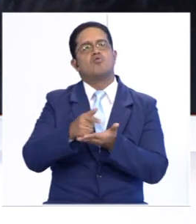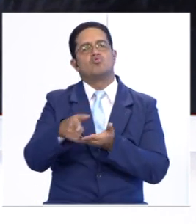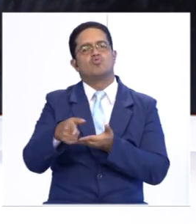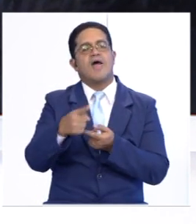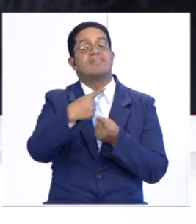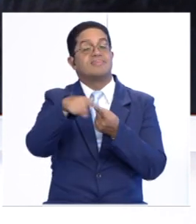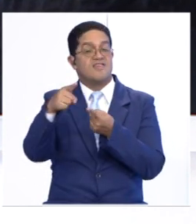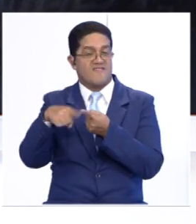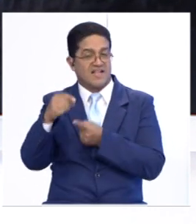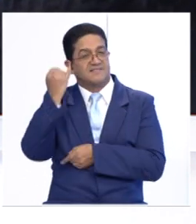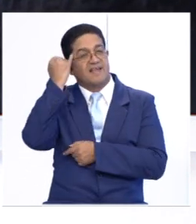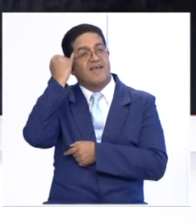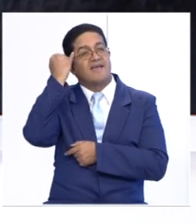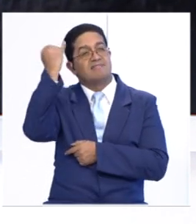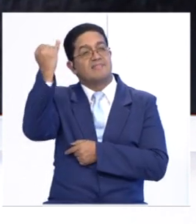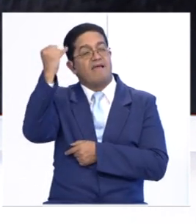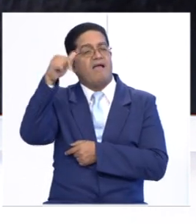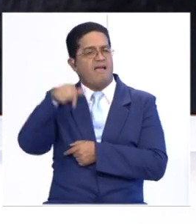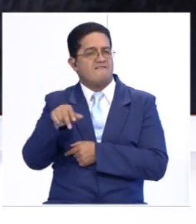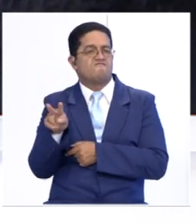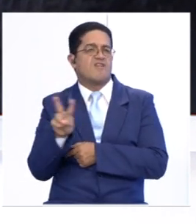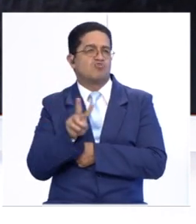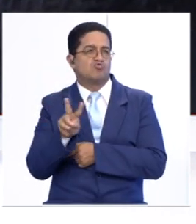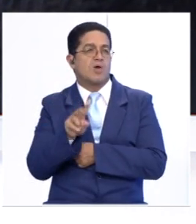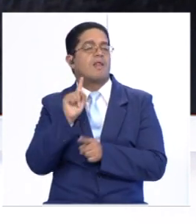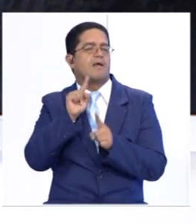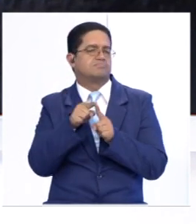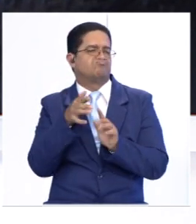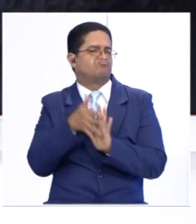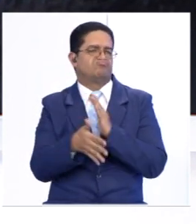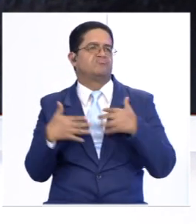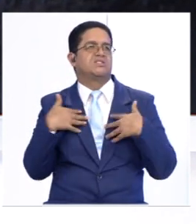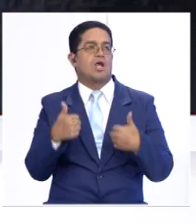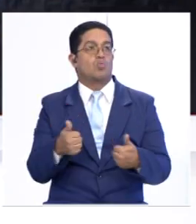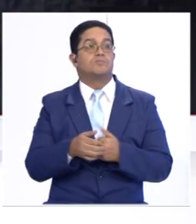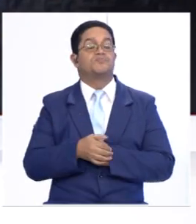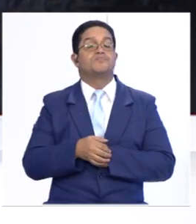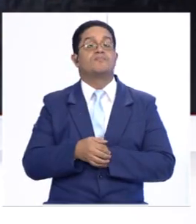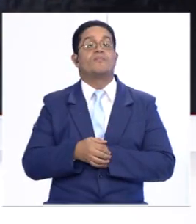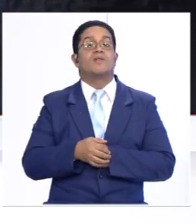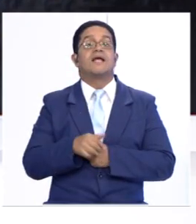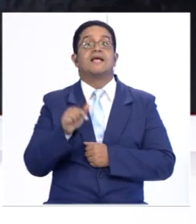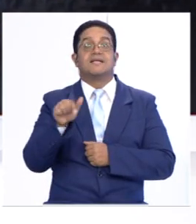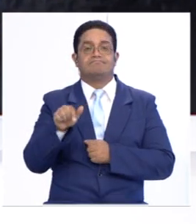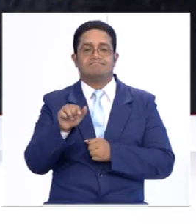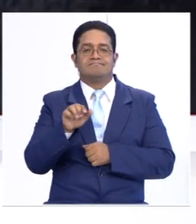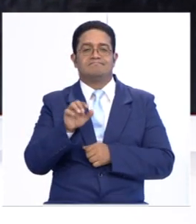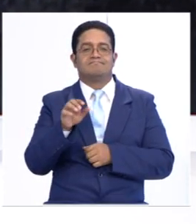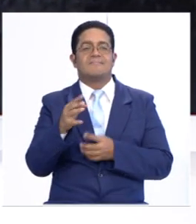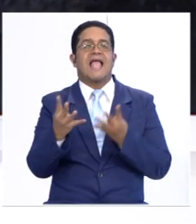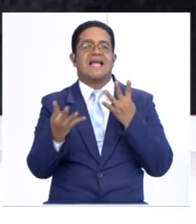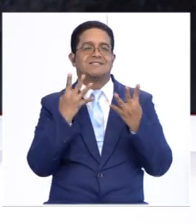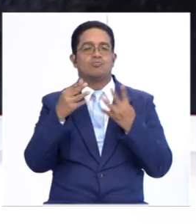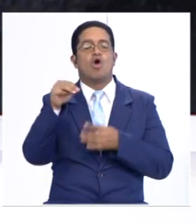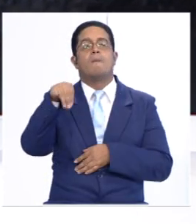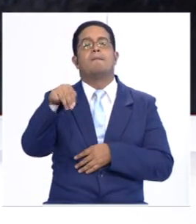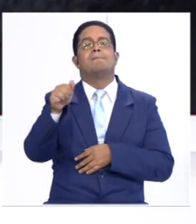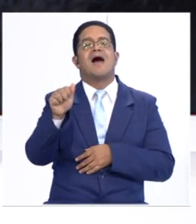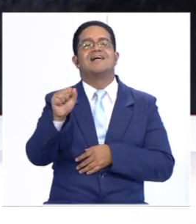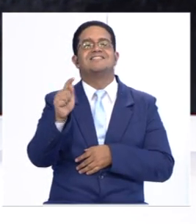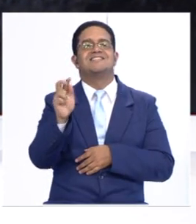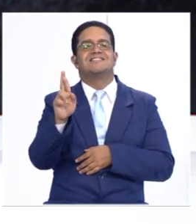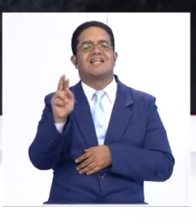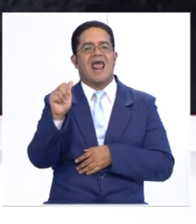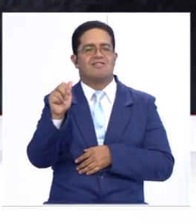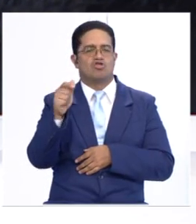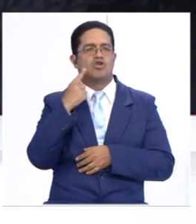diferentes iniciativas y eventos en nuestro país para el sector salud. Justamente la primera edición de la Expo Mastranto 2024, y al regreso nos